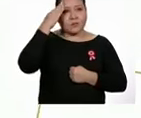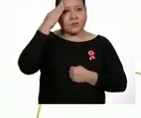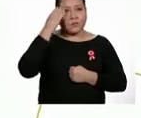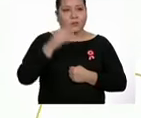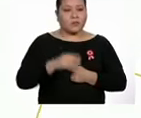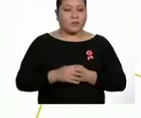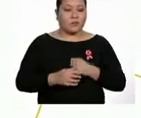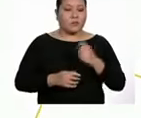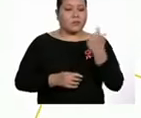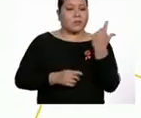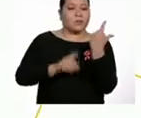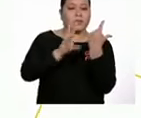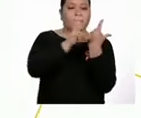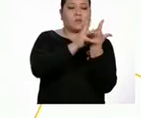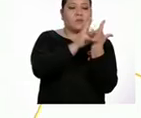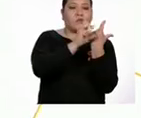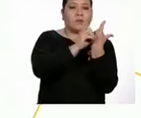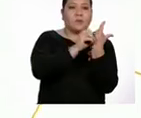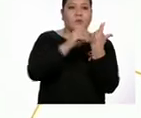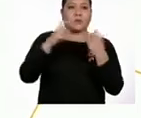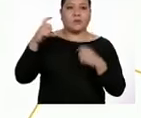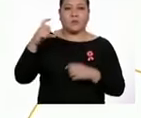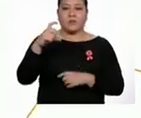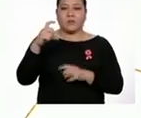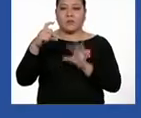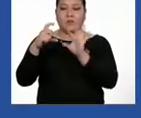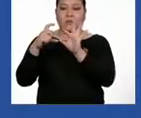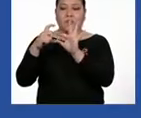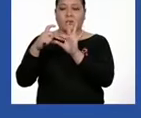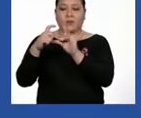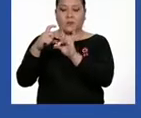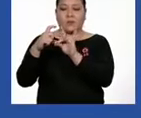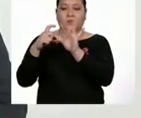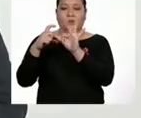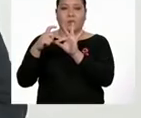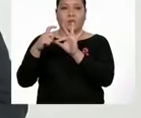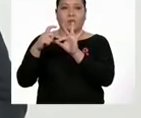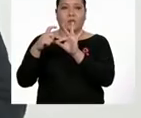es 60 y el otro es de 89.